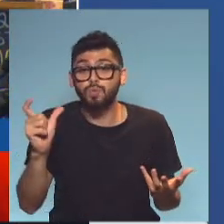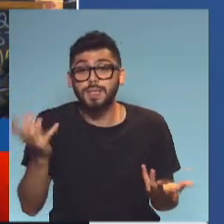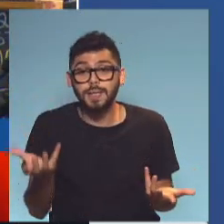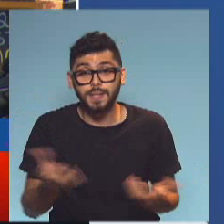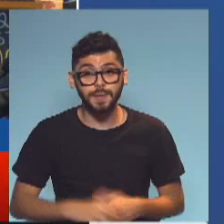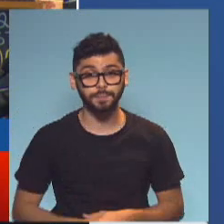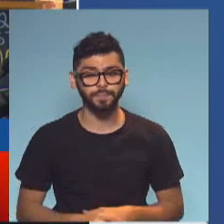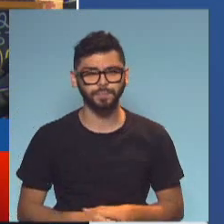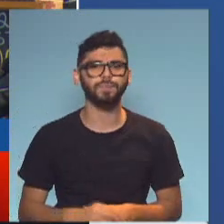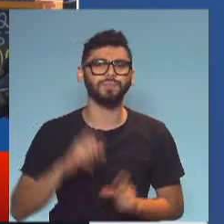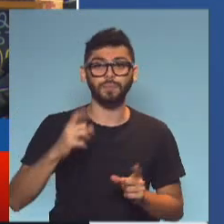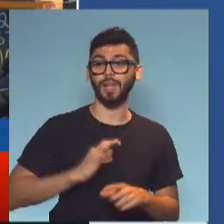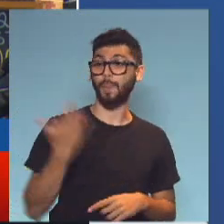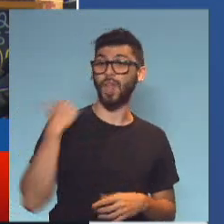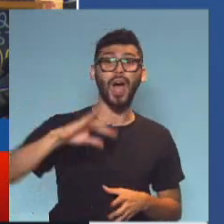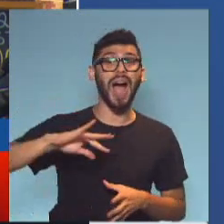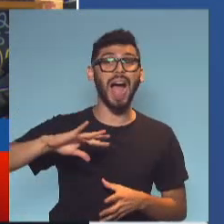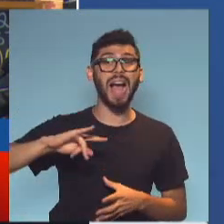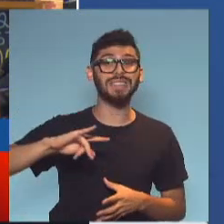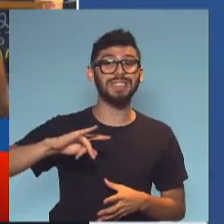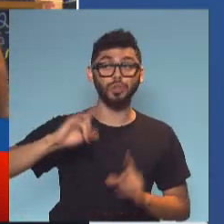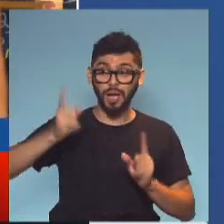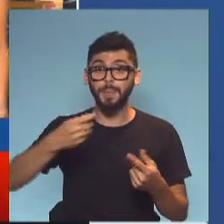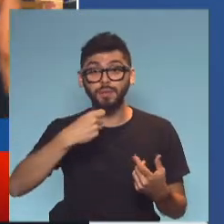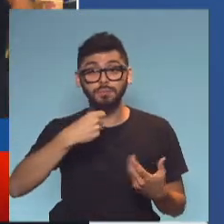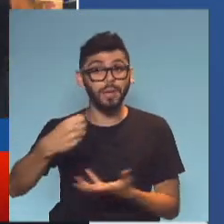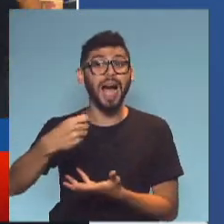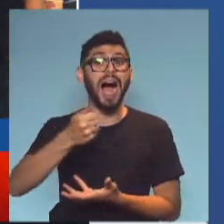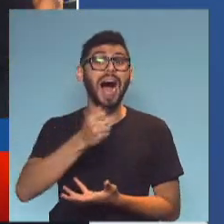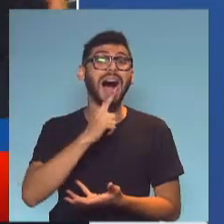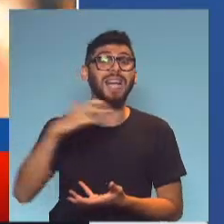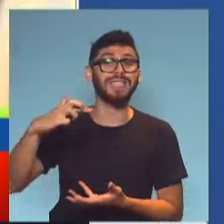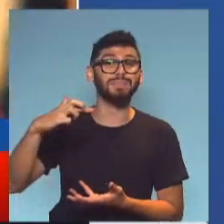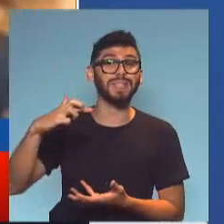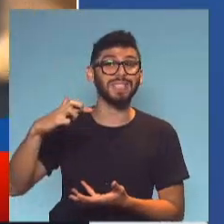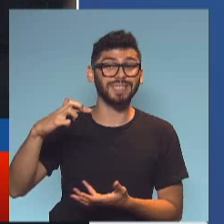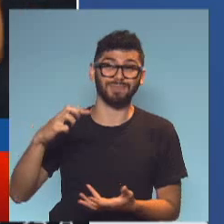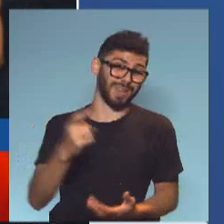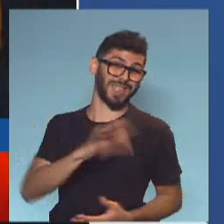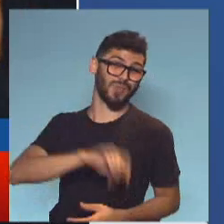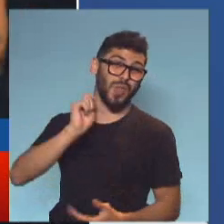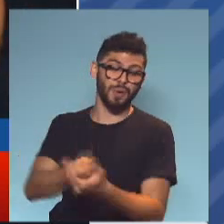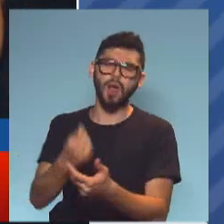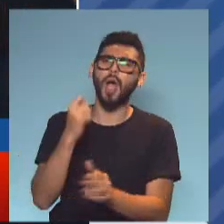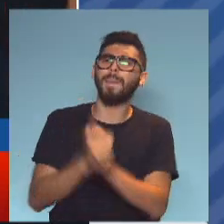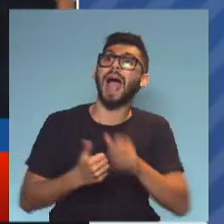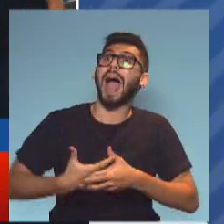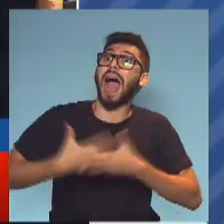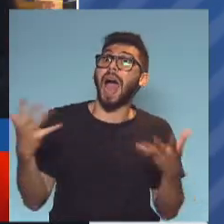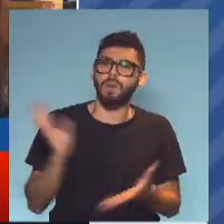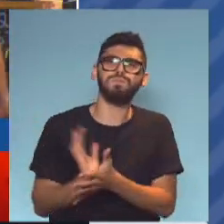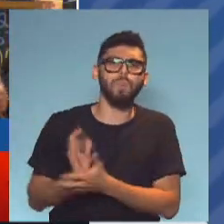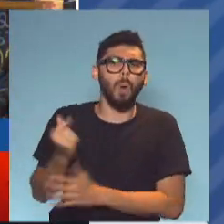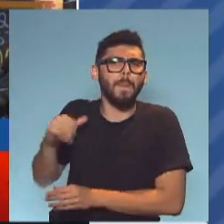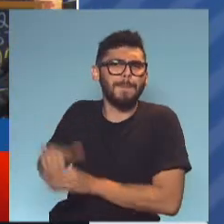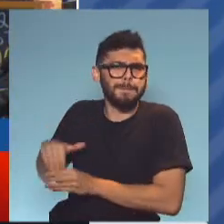pasado, incluso a los casinos se les dio el ATP para que pagaran los sueldos, digamos. Digamos, las grandes empresas que uno suponía o podía suponer tienen espaldas para pagar